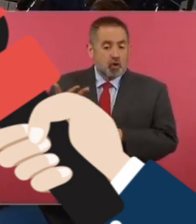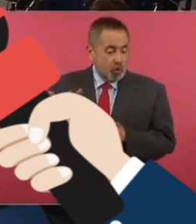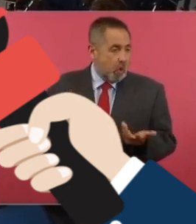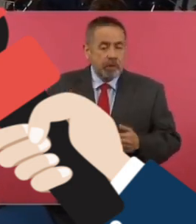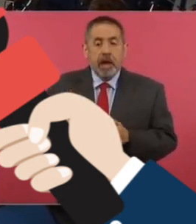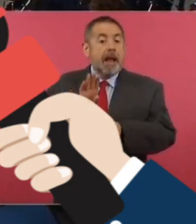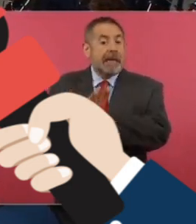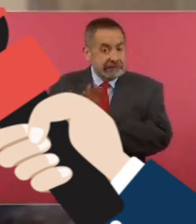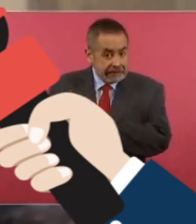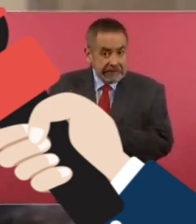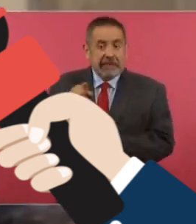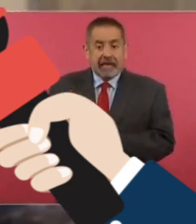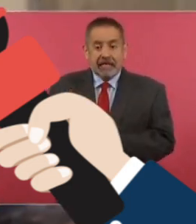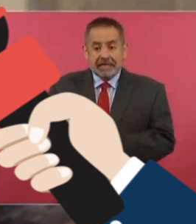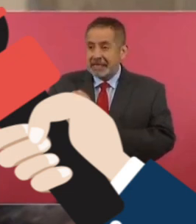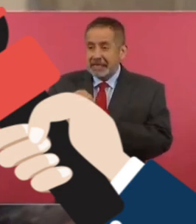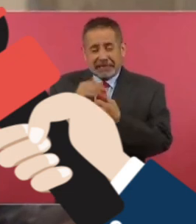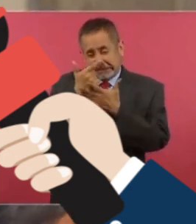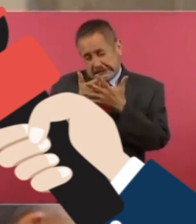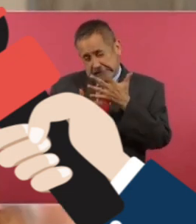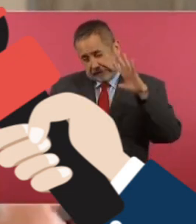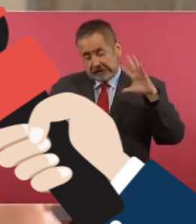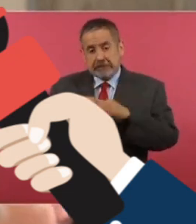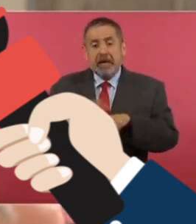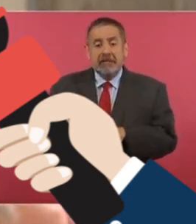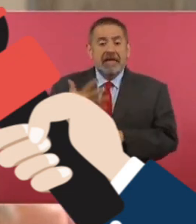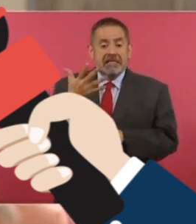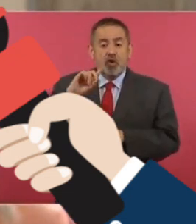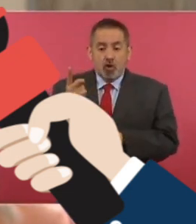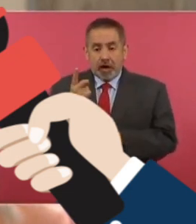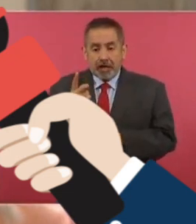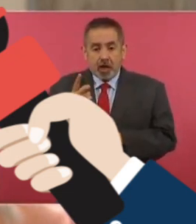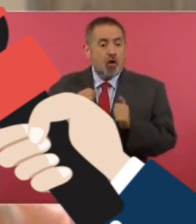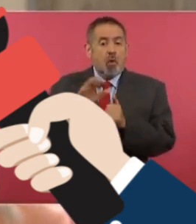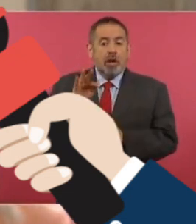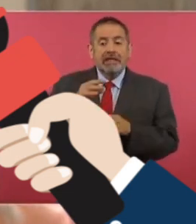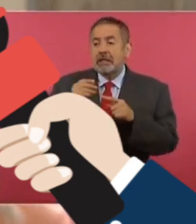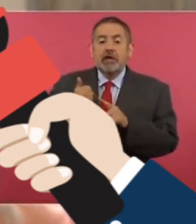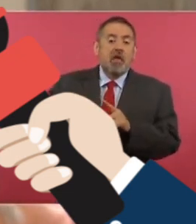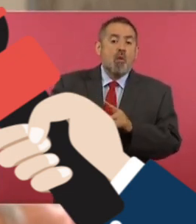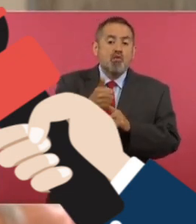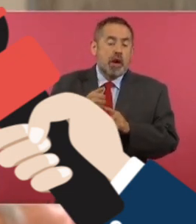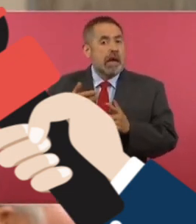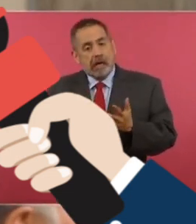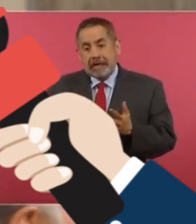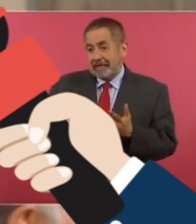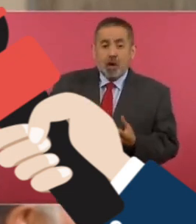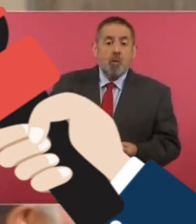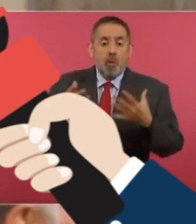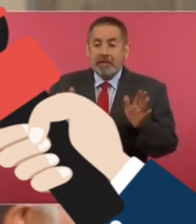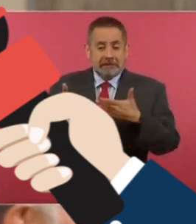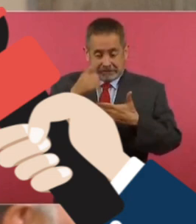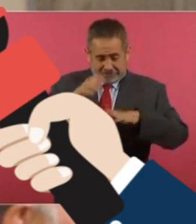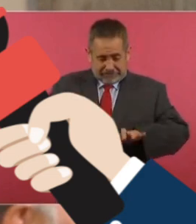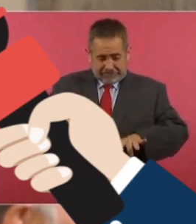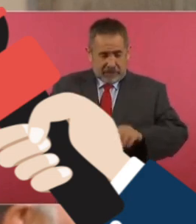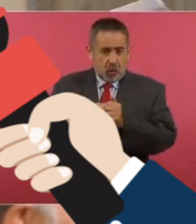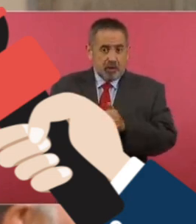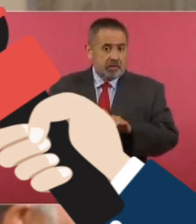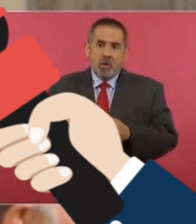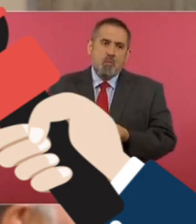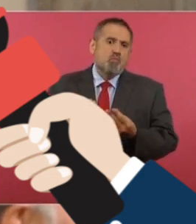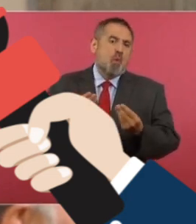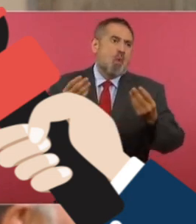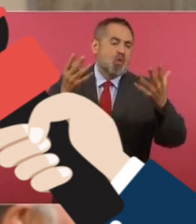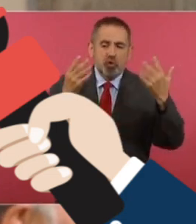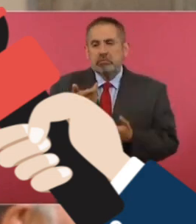en Brasil ahí es la cifra más grande del continente son cinco dólares que la cantidad de urnas electrónicas que se utiliza es muy